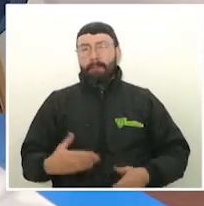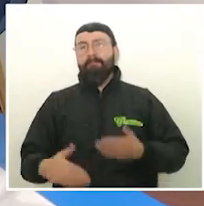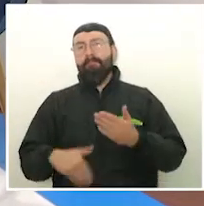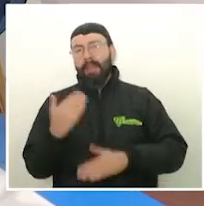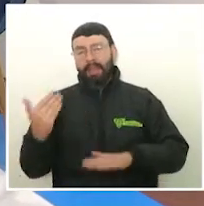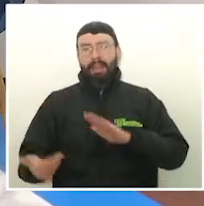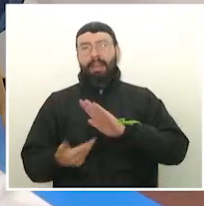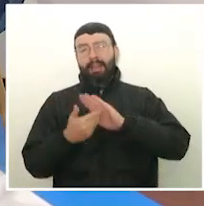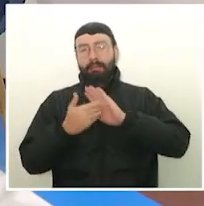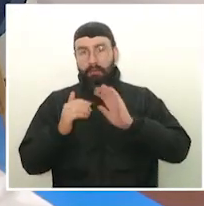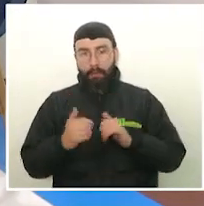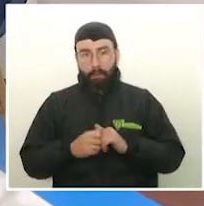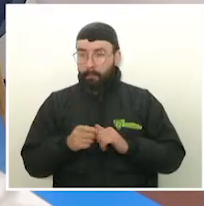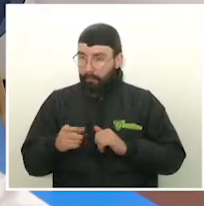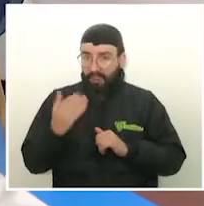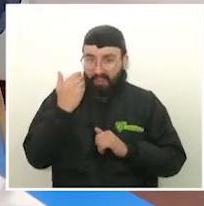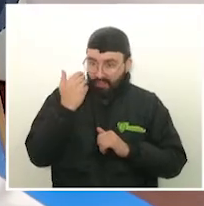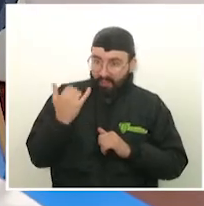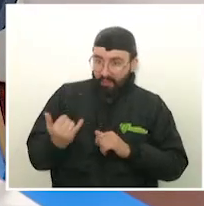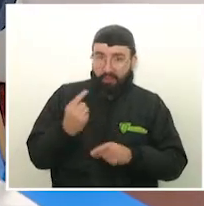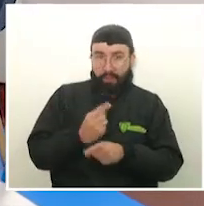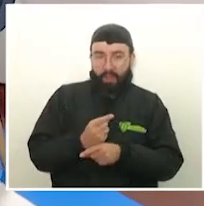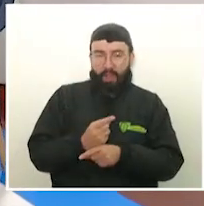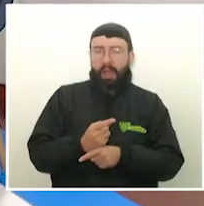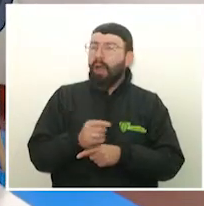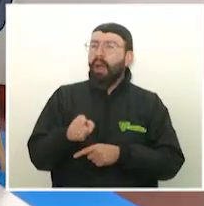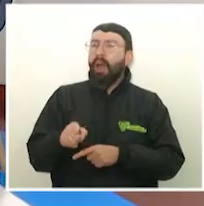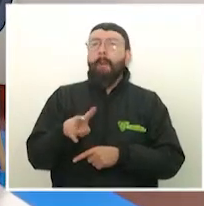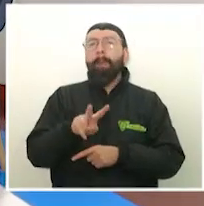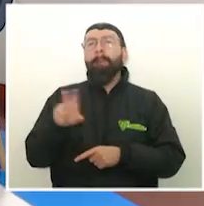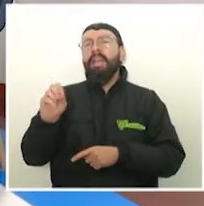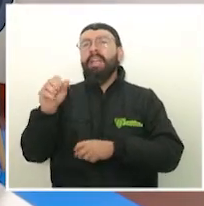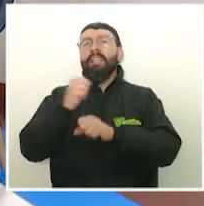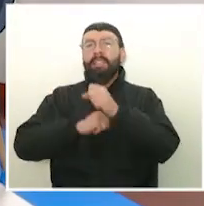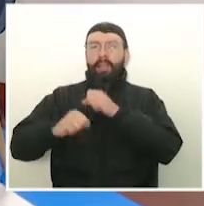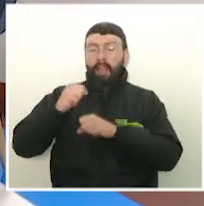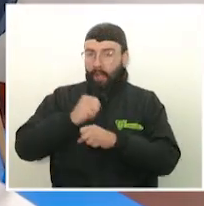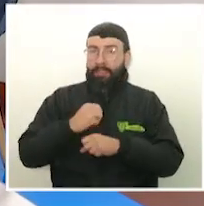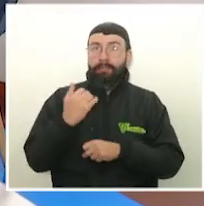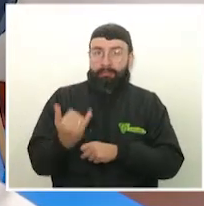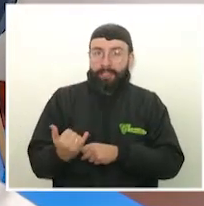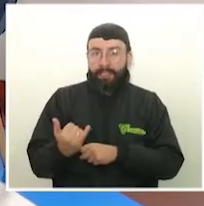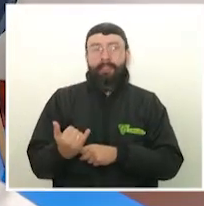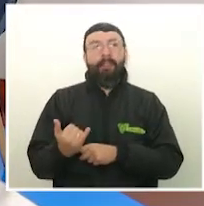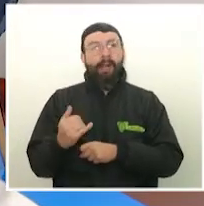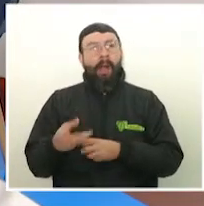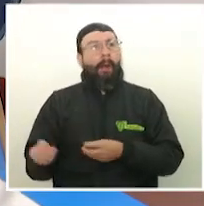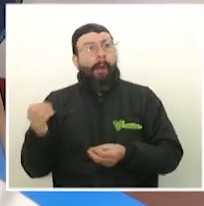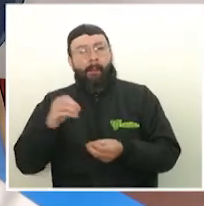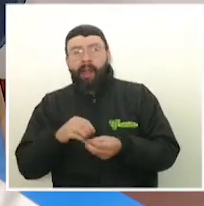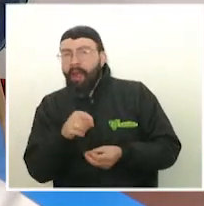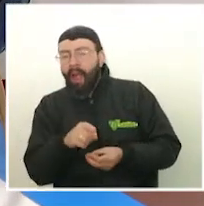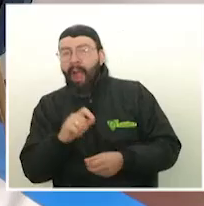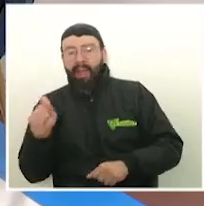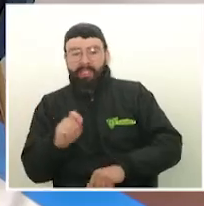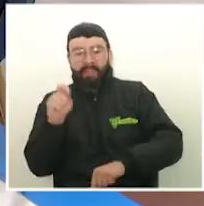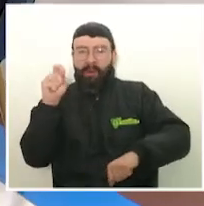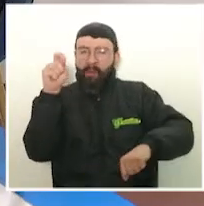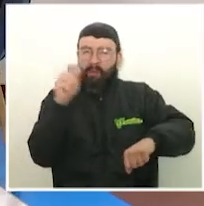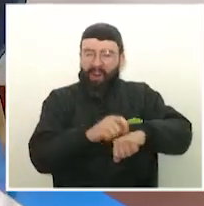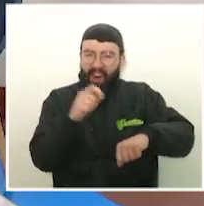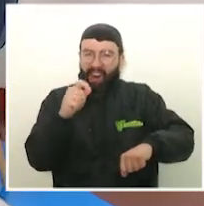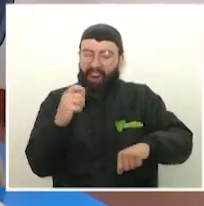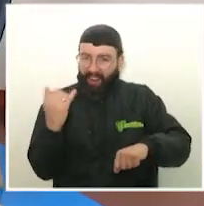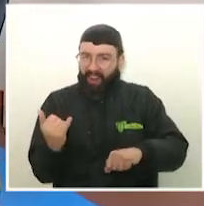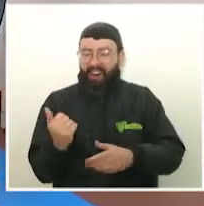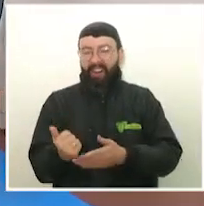enfermedades nosotros hemos tenido desde hace 20 años un complemento terapéutico que es la apiterapia, con